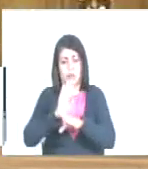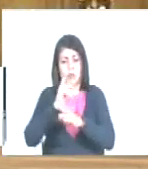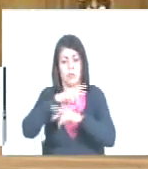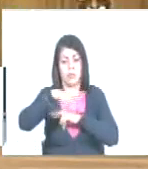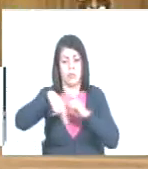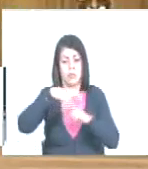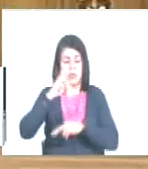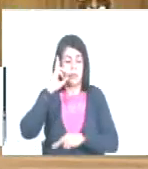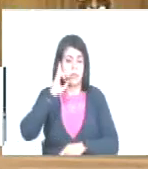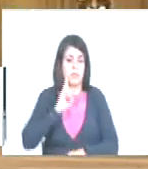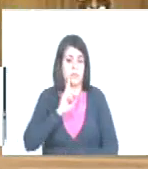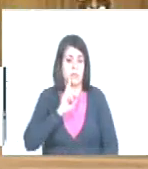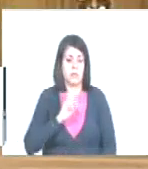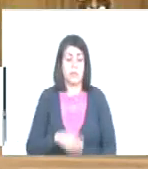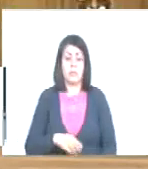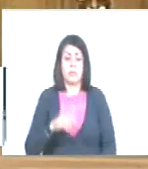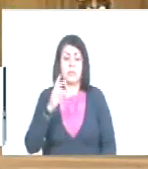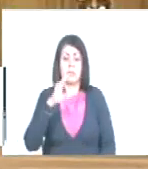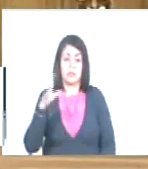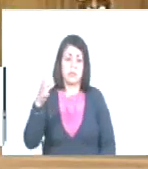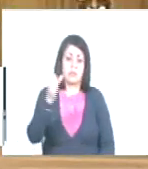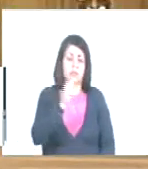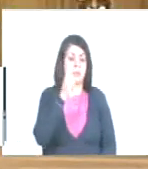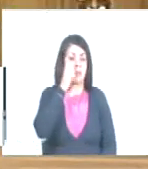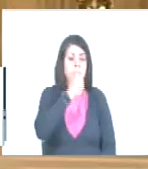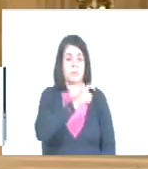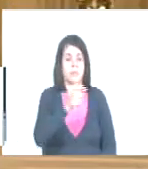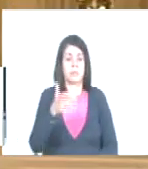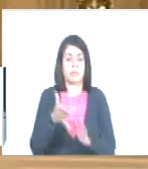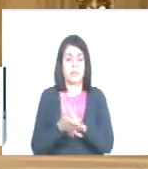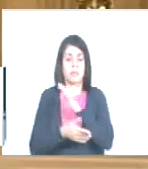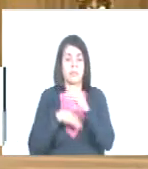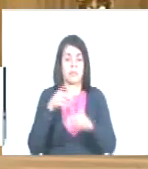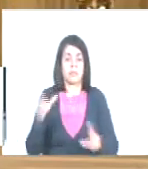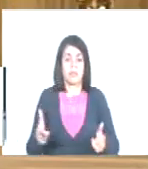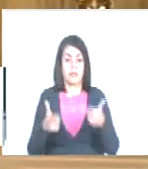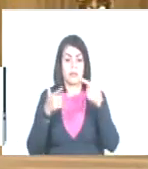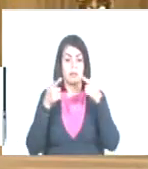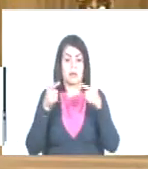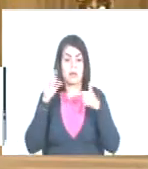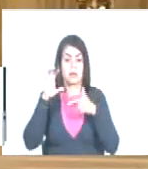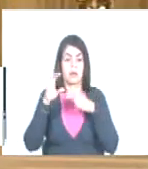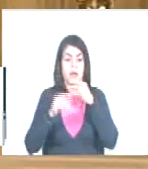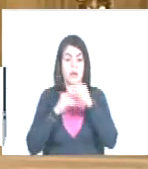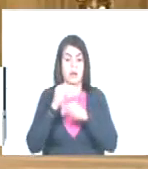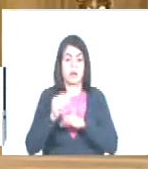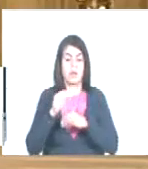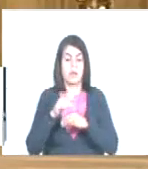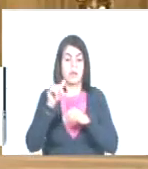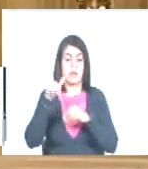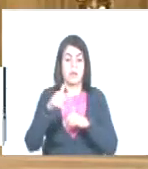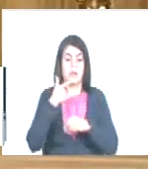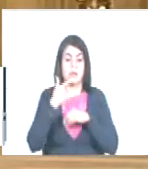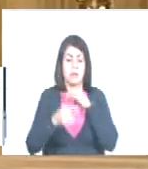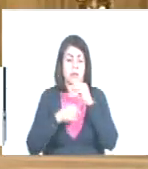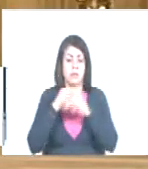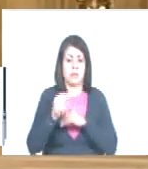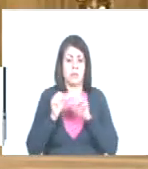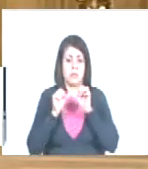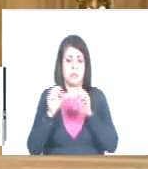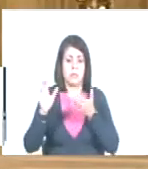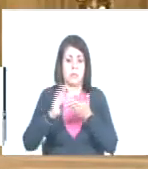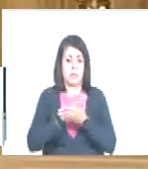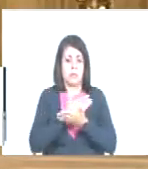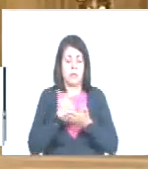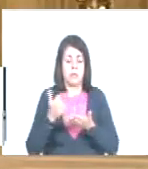revolución bolivariana y las conquistas del pueblo que los enemigos de la patria y el criminal imperialismo han querido